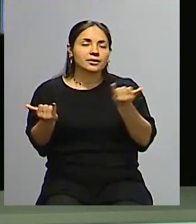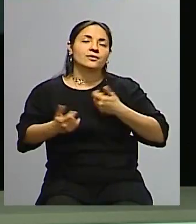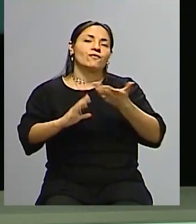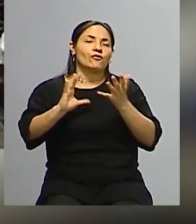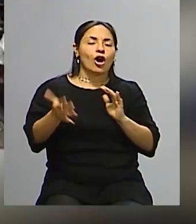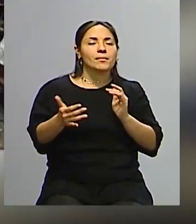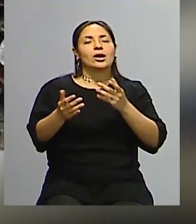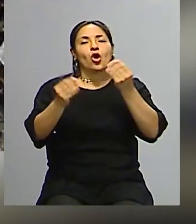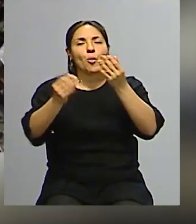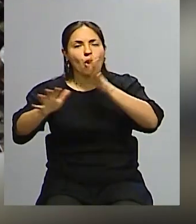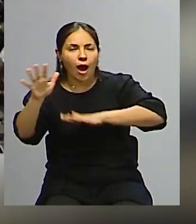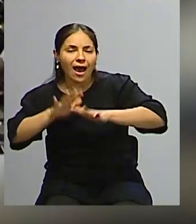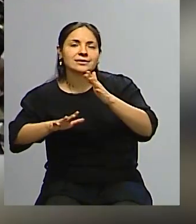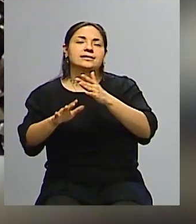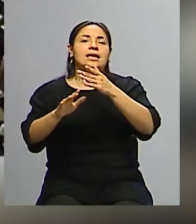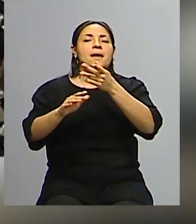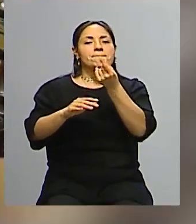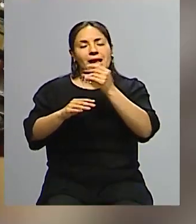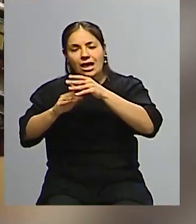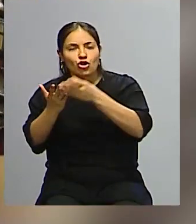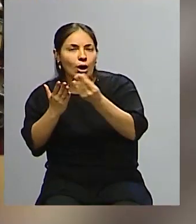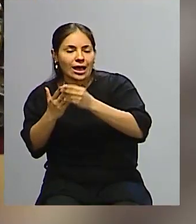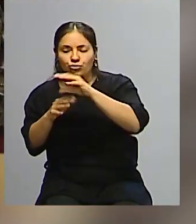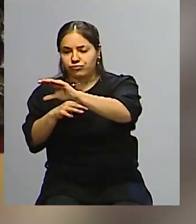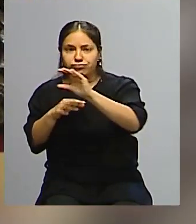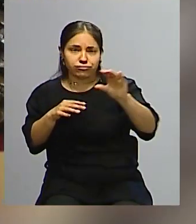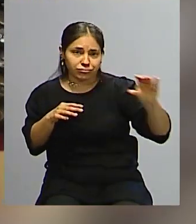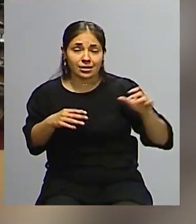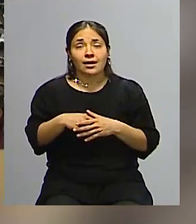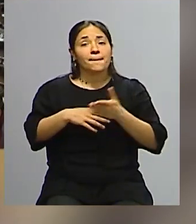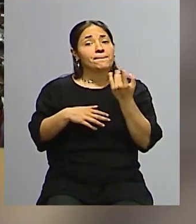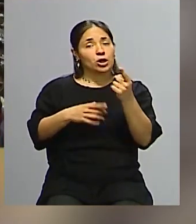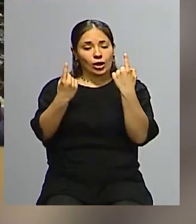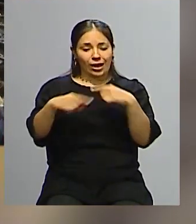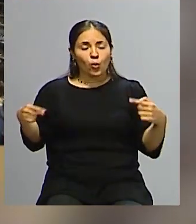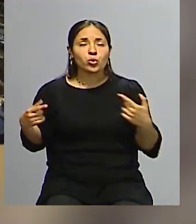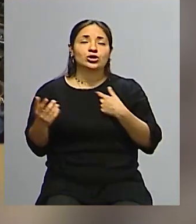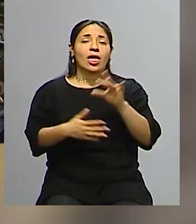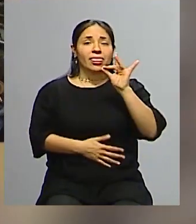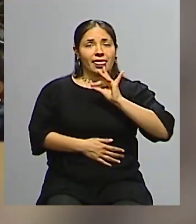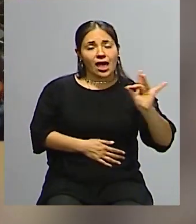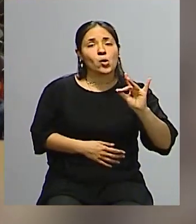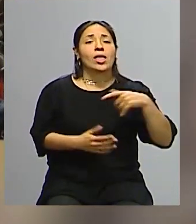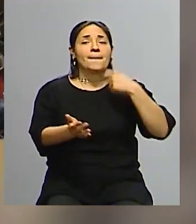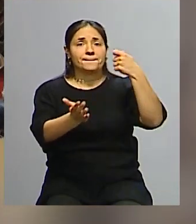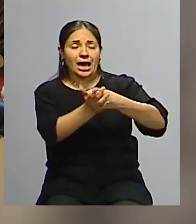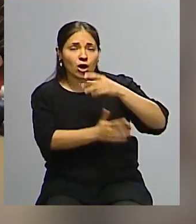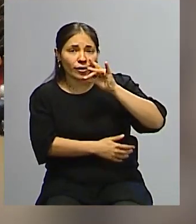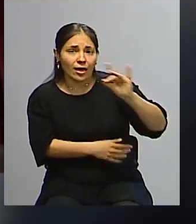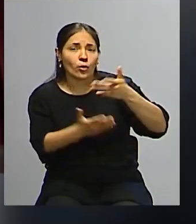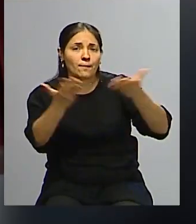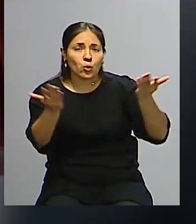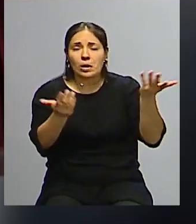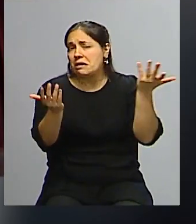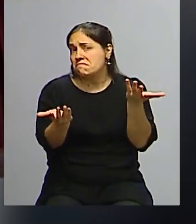hace, el destino del gasto. Poco dicen de los recursos, poco dicen de la deuda pública, poco dicen del pago de la deuda pública. Habrá que buscarlo y